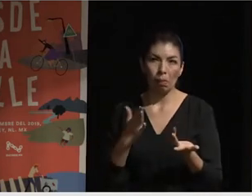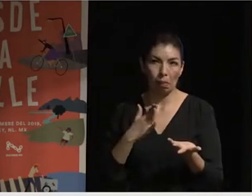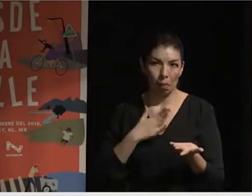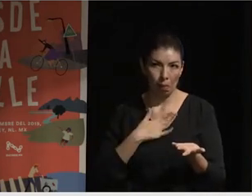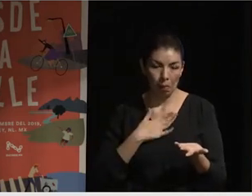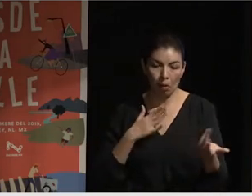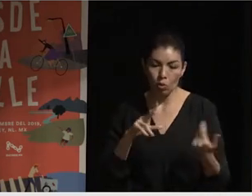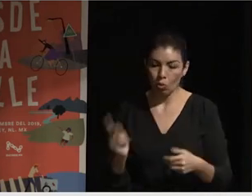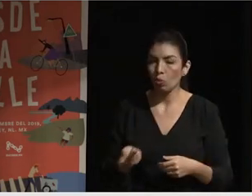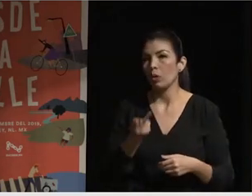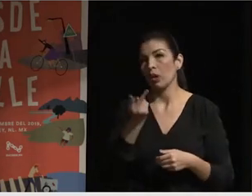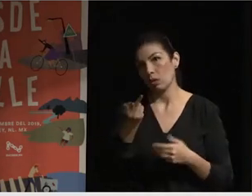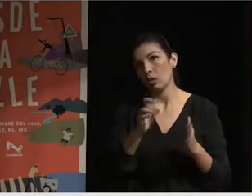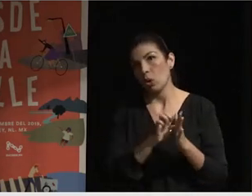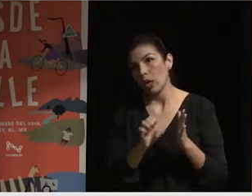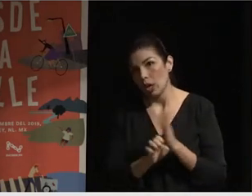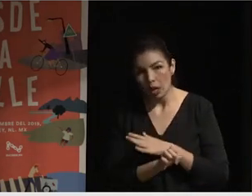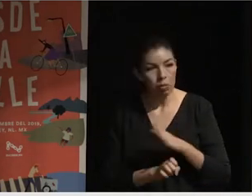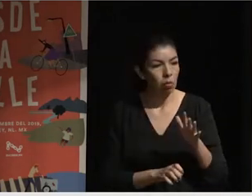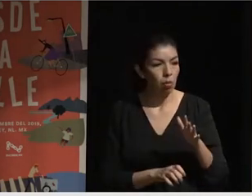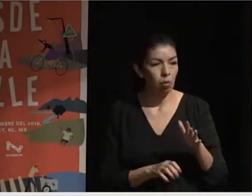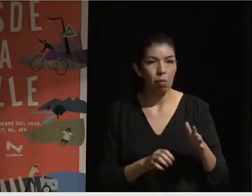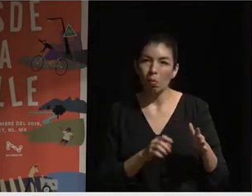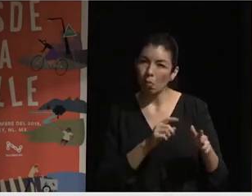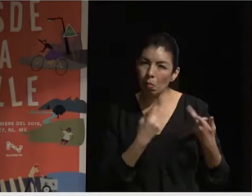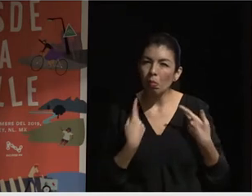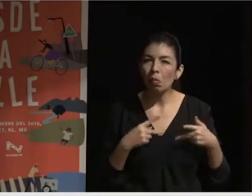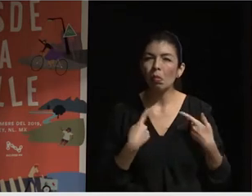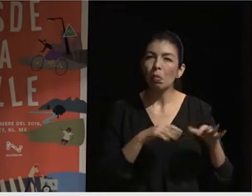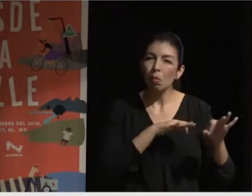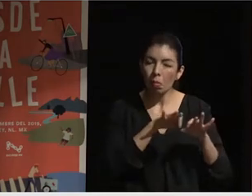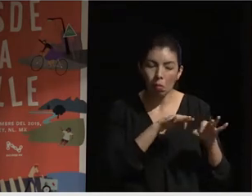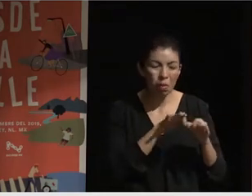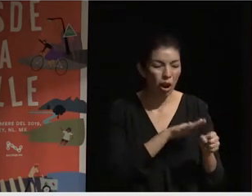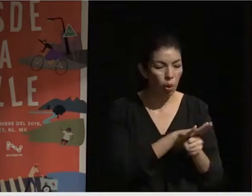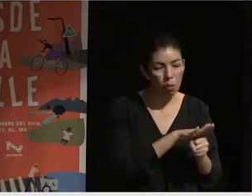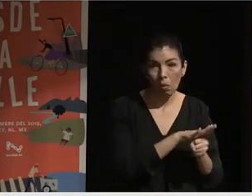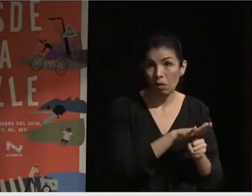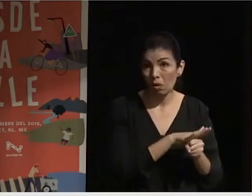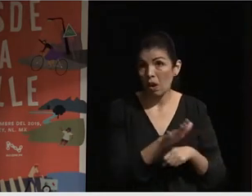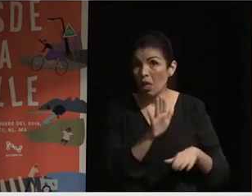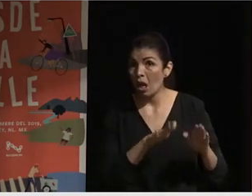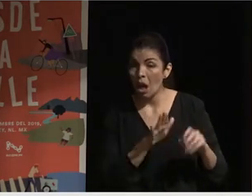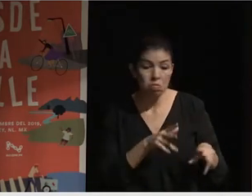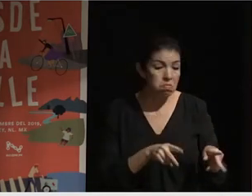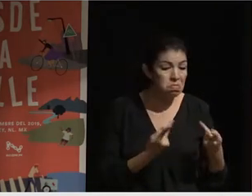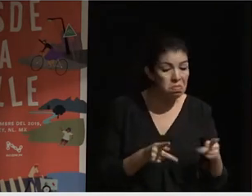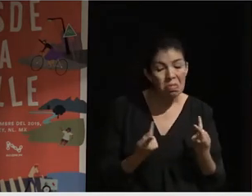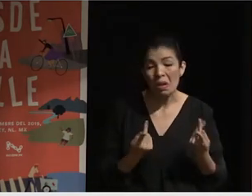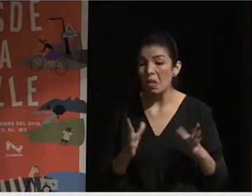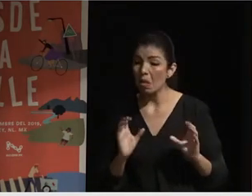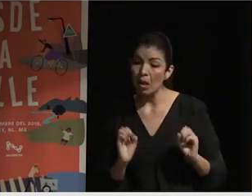mercado formal, cuando ni siquiera son personas que les estamos brindando una oportunidad de tener un trabajo que permita llegar a tener una vivienda de